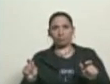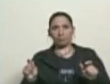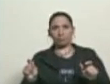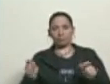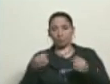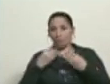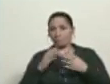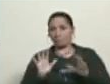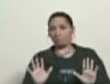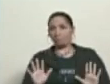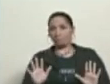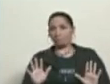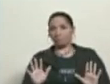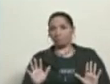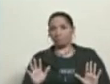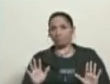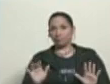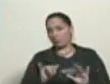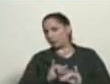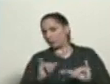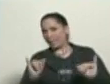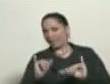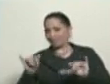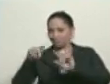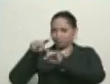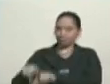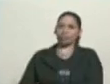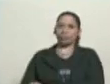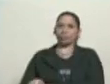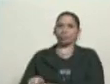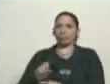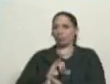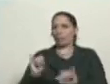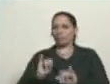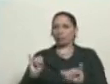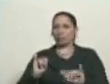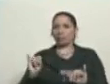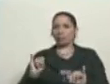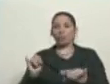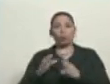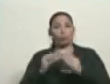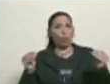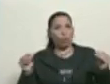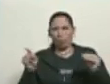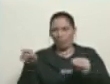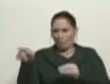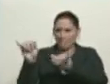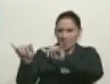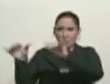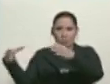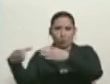bueno, por una parte ya ha sido derrotado. Todo ese grupo